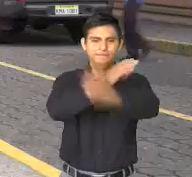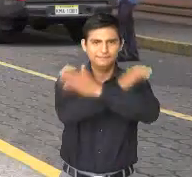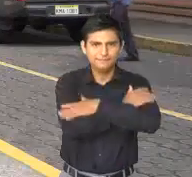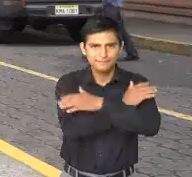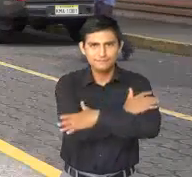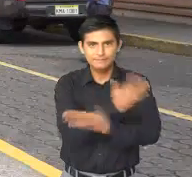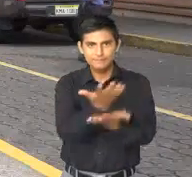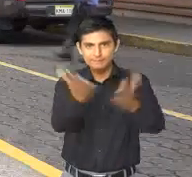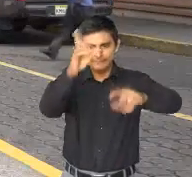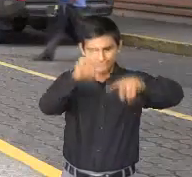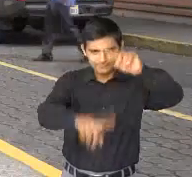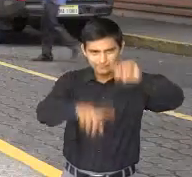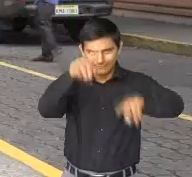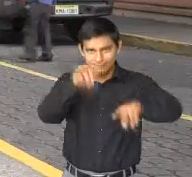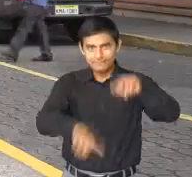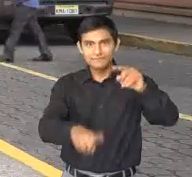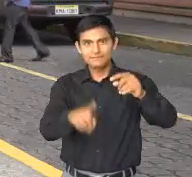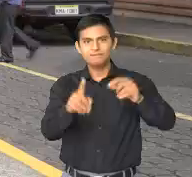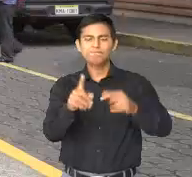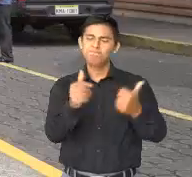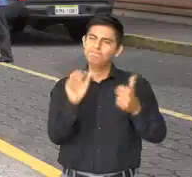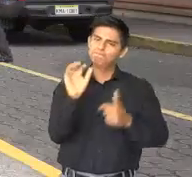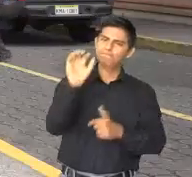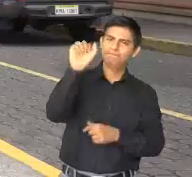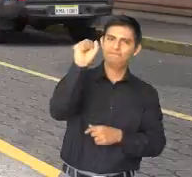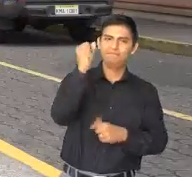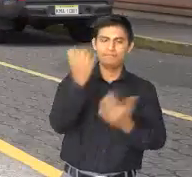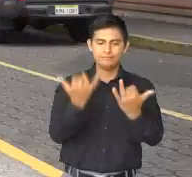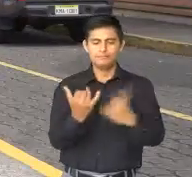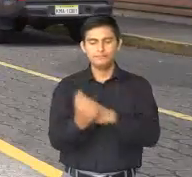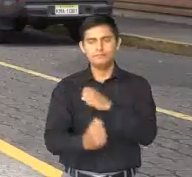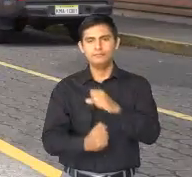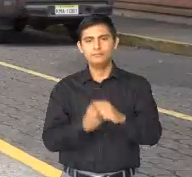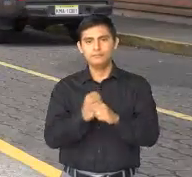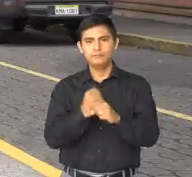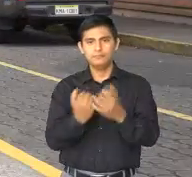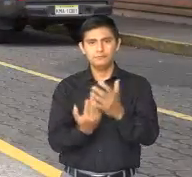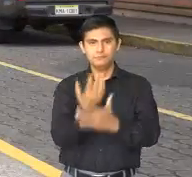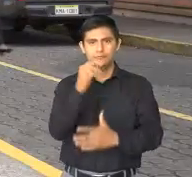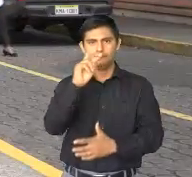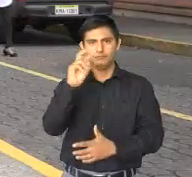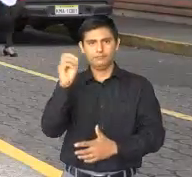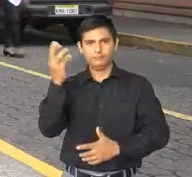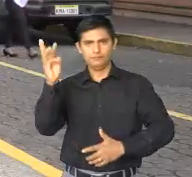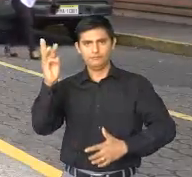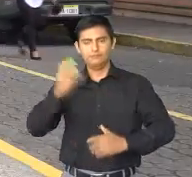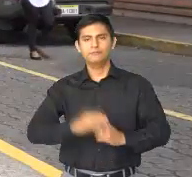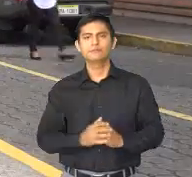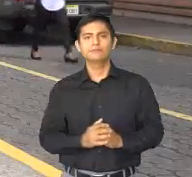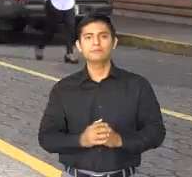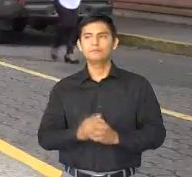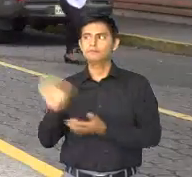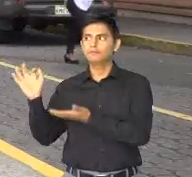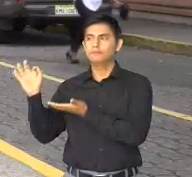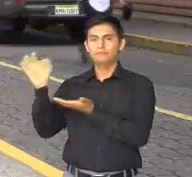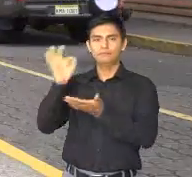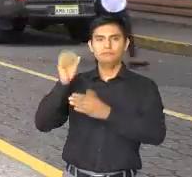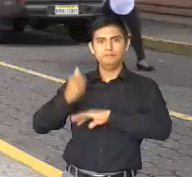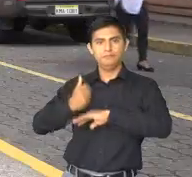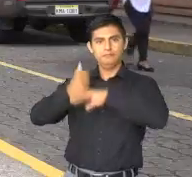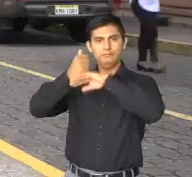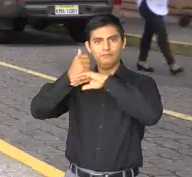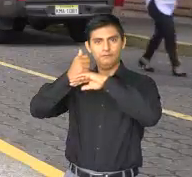Saludos cordiales, amigos televidentes. Éxitos en este nuevo año 2016. A nombre de nuestro alcalde, el